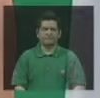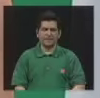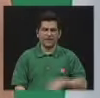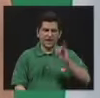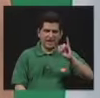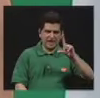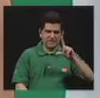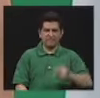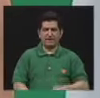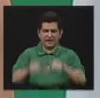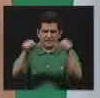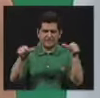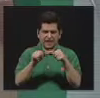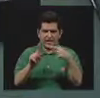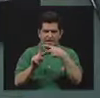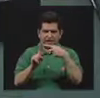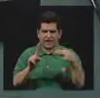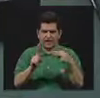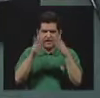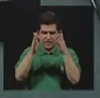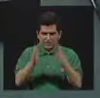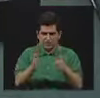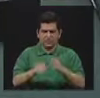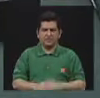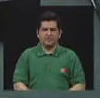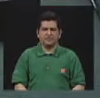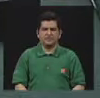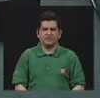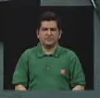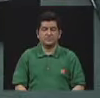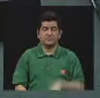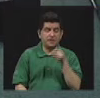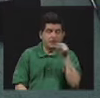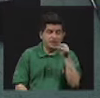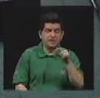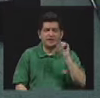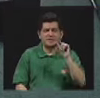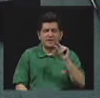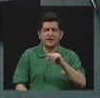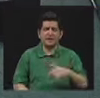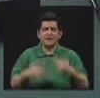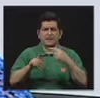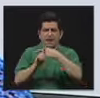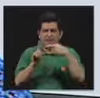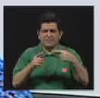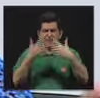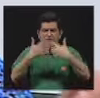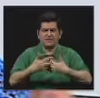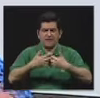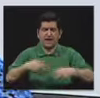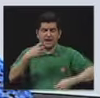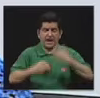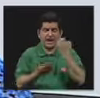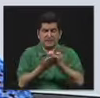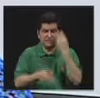Y vete, en lo que es el sector hotelero también, por ejemplo, estas pequeñas y medianas empresas con la crisis económica mundial